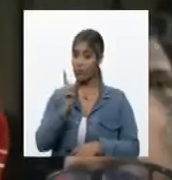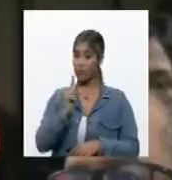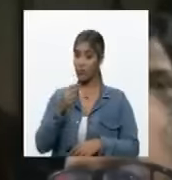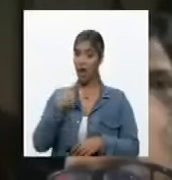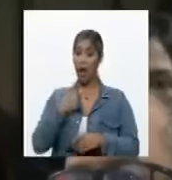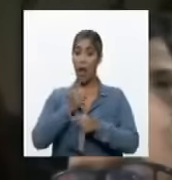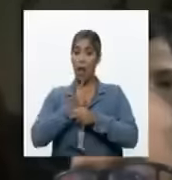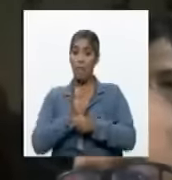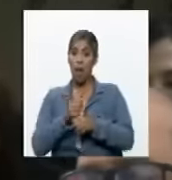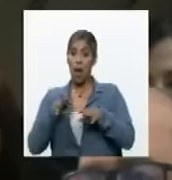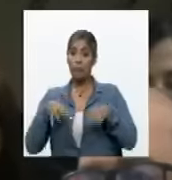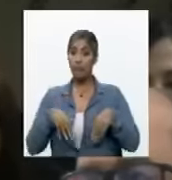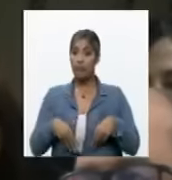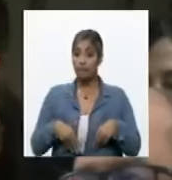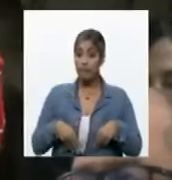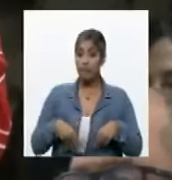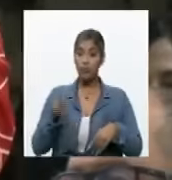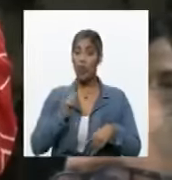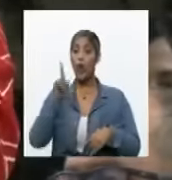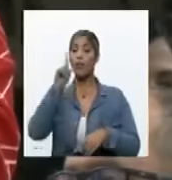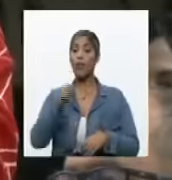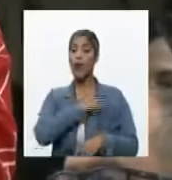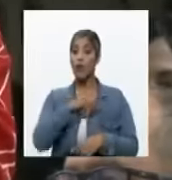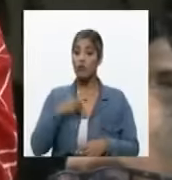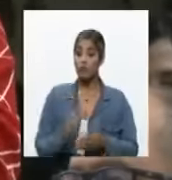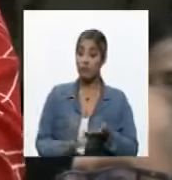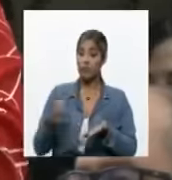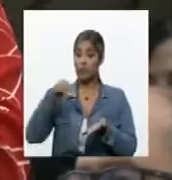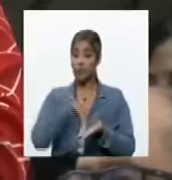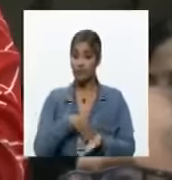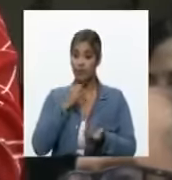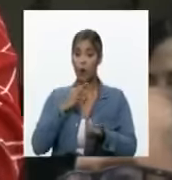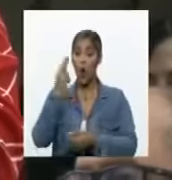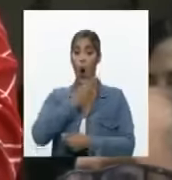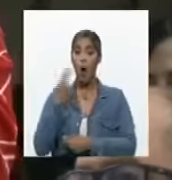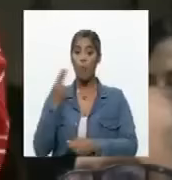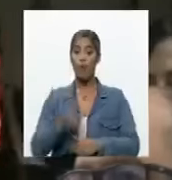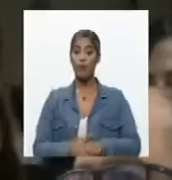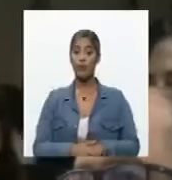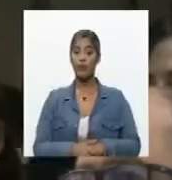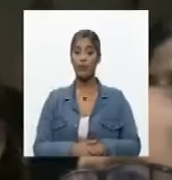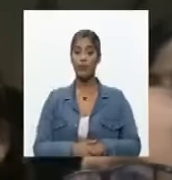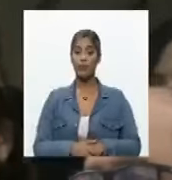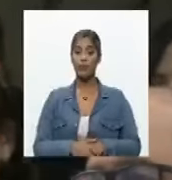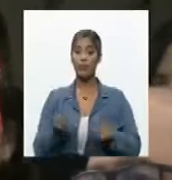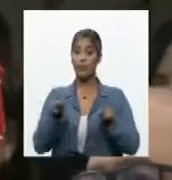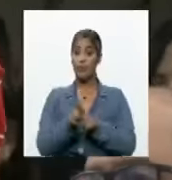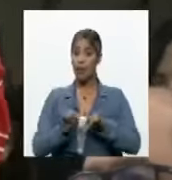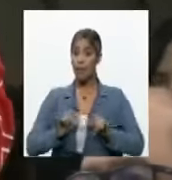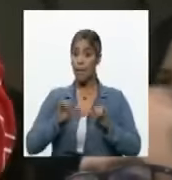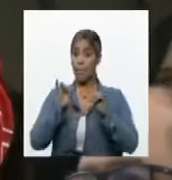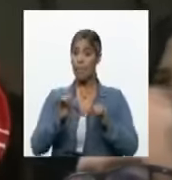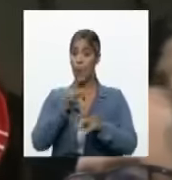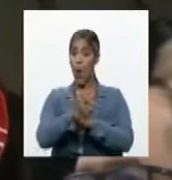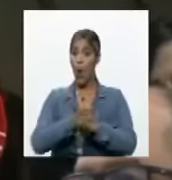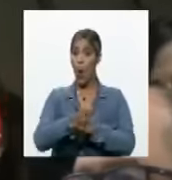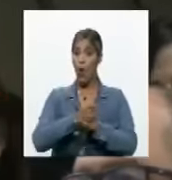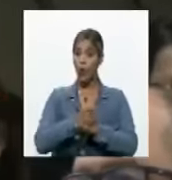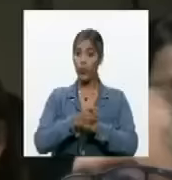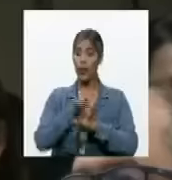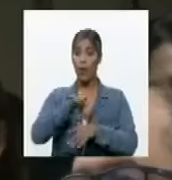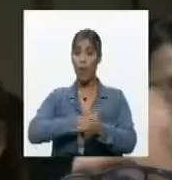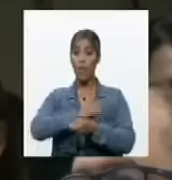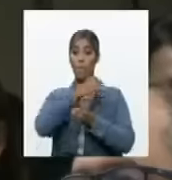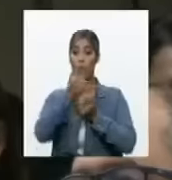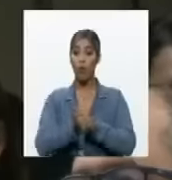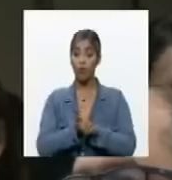cruzados aquí y hemos decidido además ratificar nuestro compromiso con ese gobierno, ese proyecto